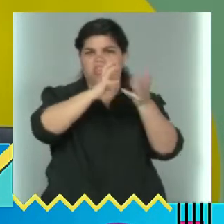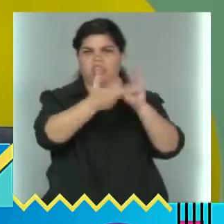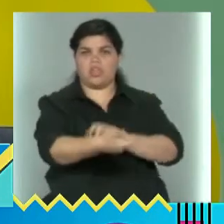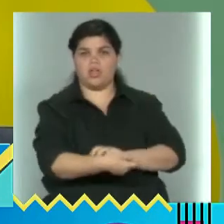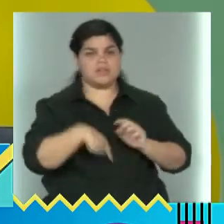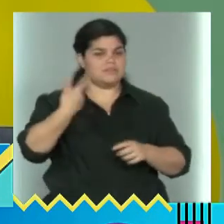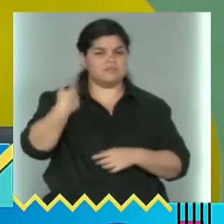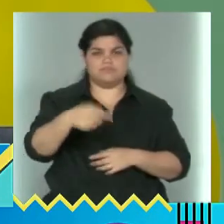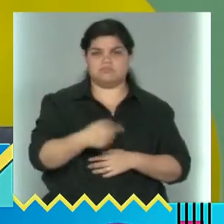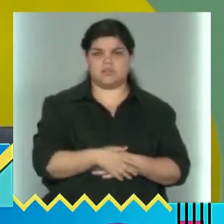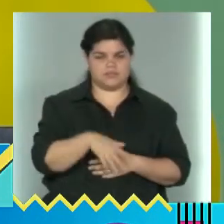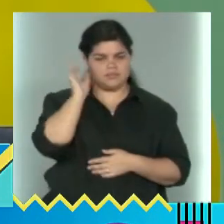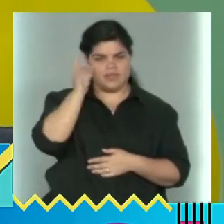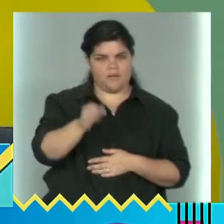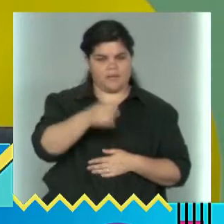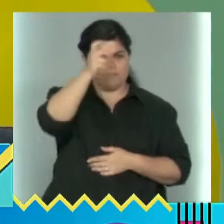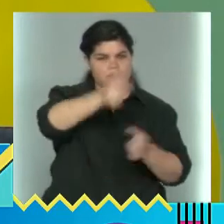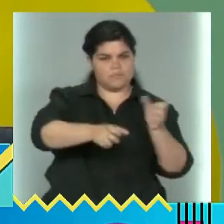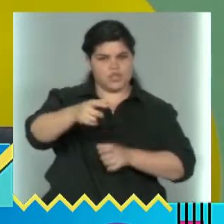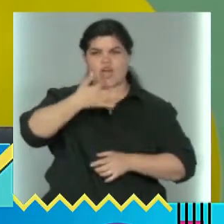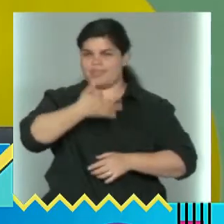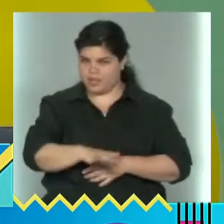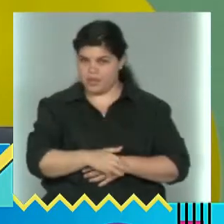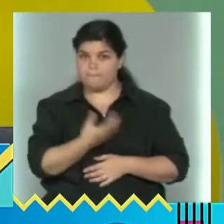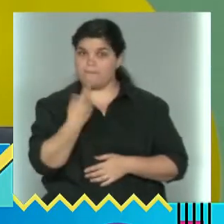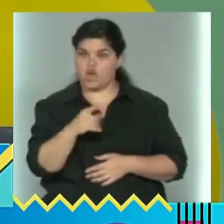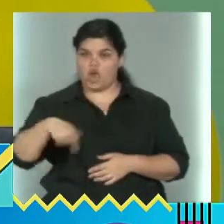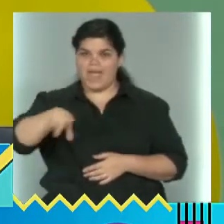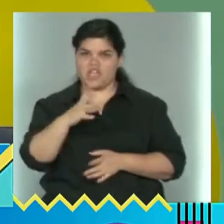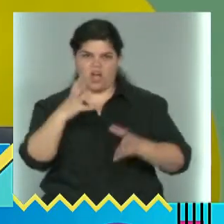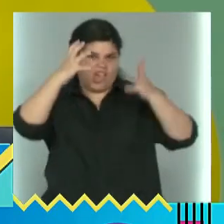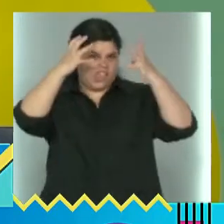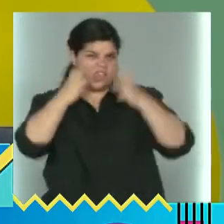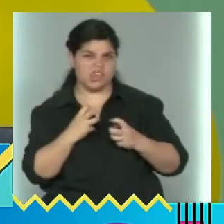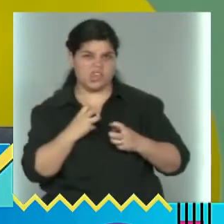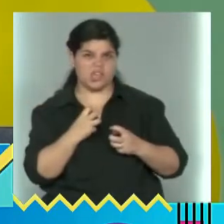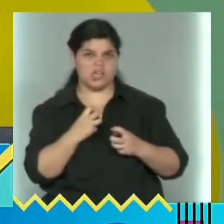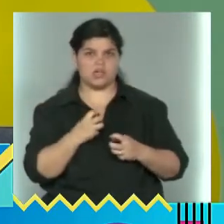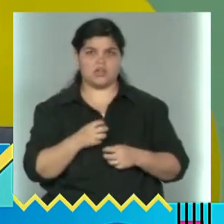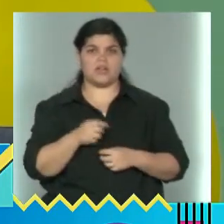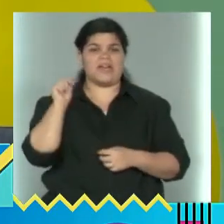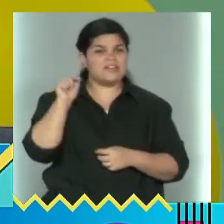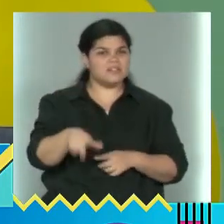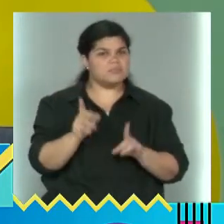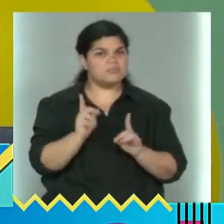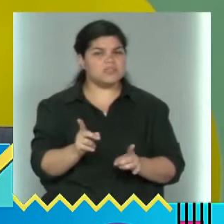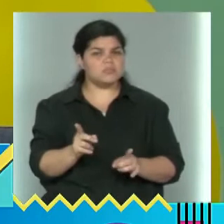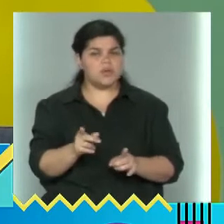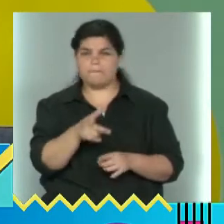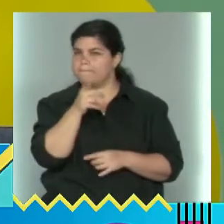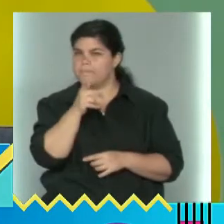es entendible de lo humano. Ahora, que ellos se enojen por esa situación, me parece